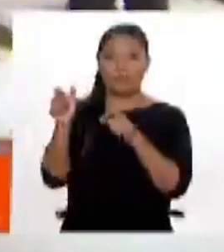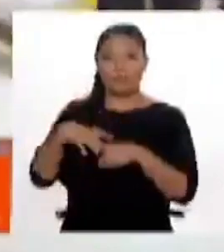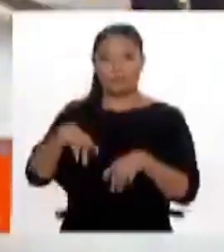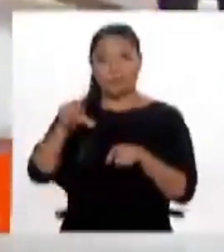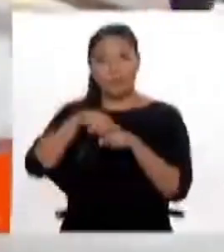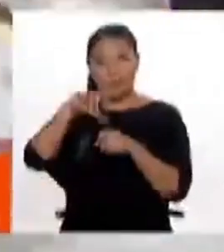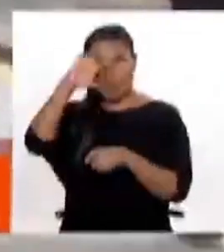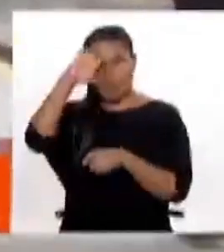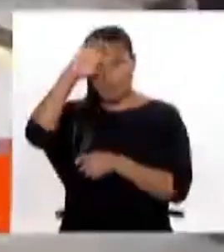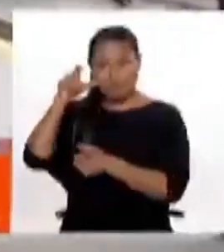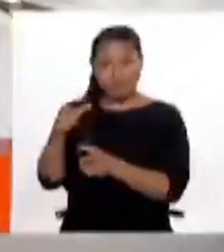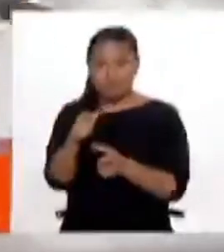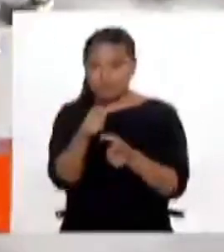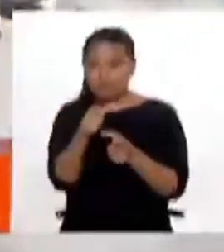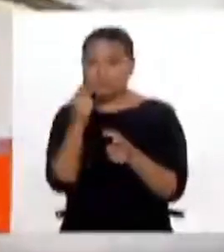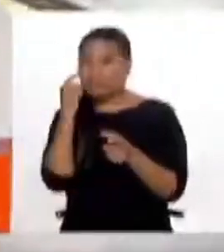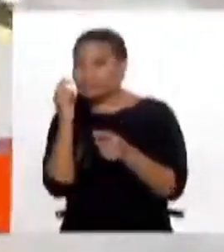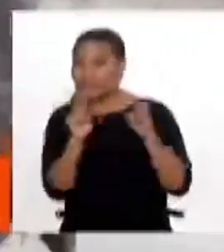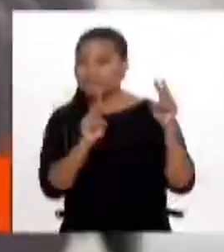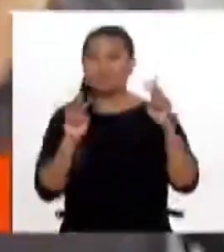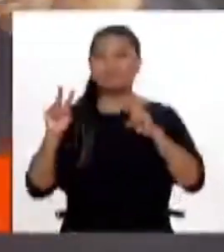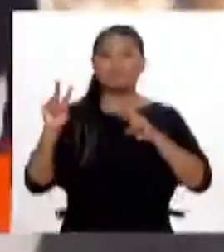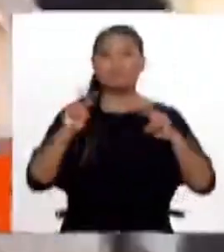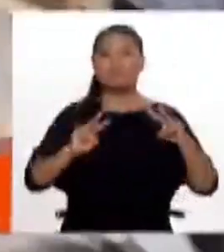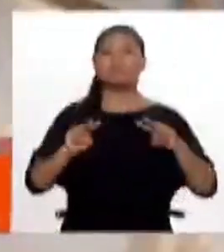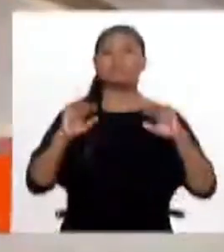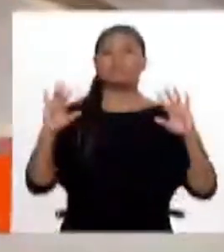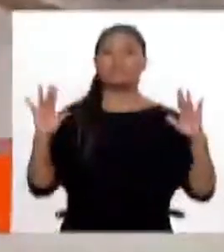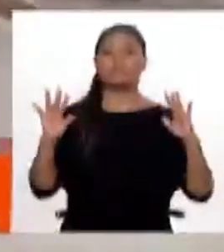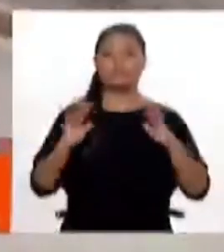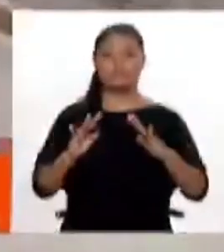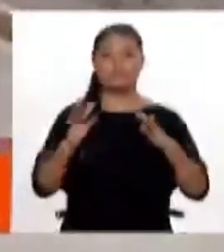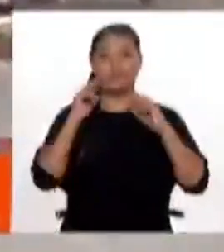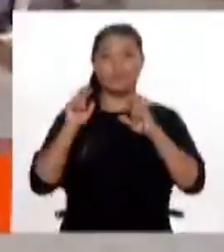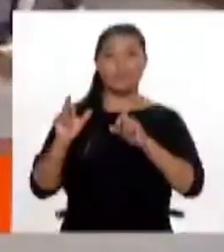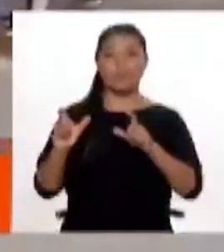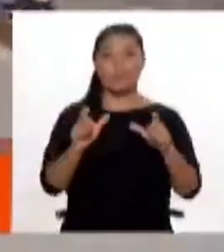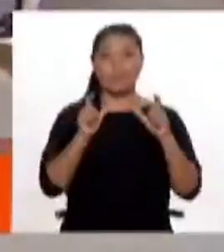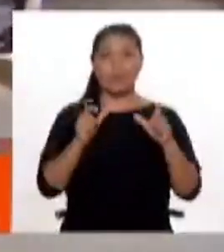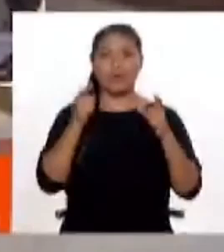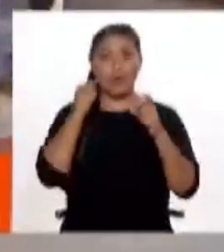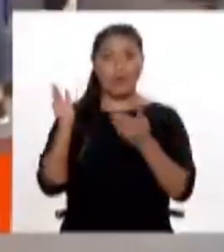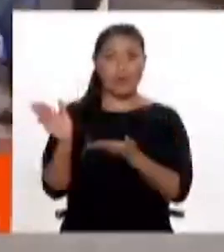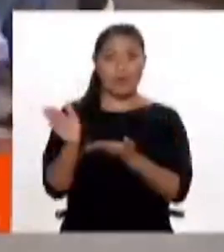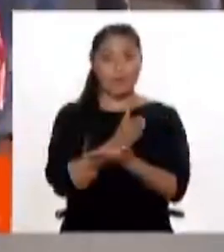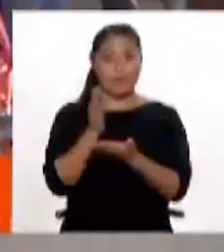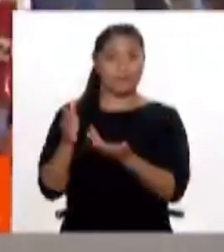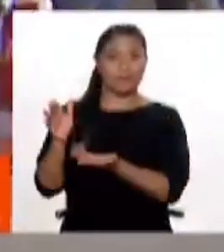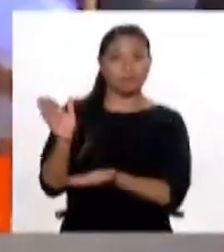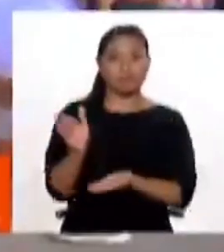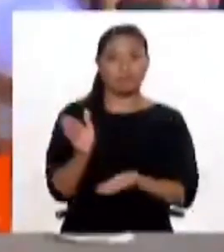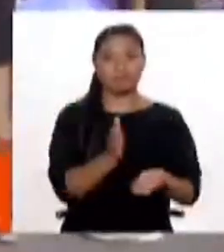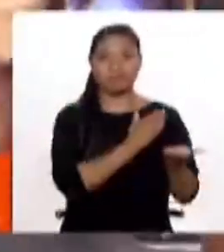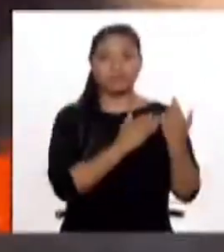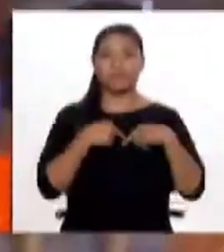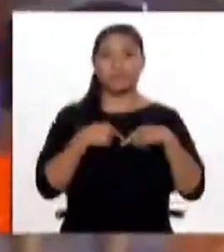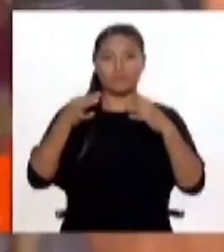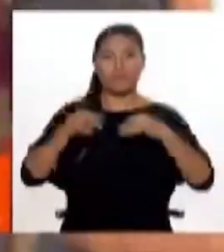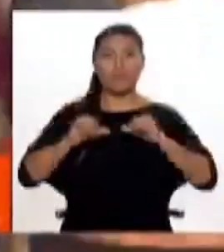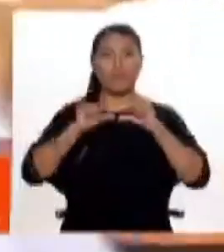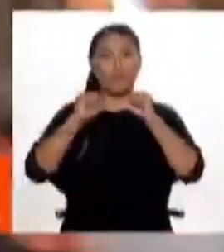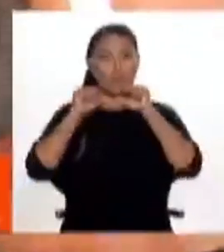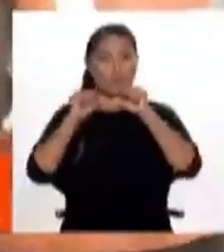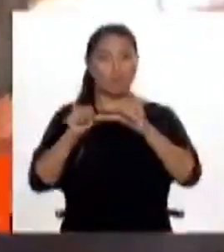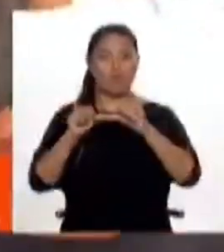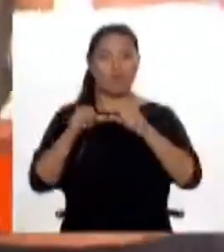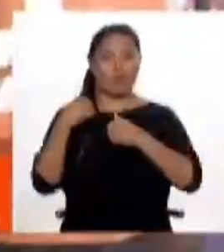la Municipalidad Metropolitana de Lima para garantizar que este desalojo de ambulantes al menos sea sostenible